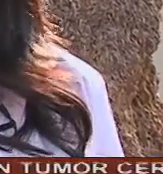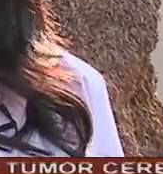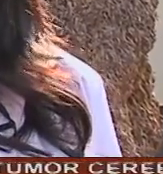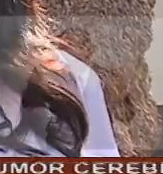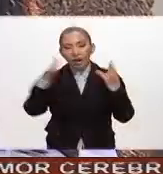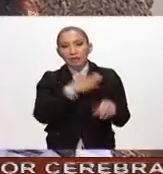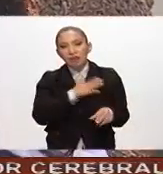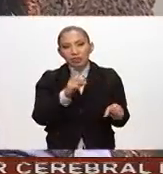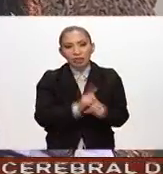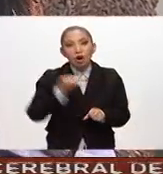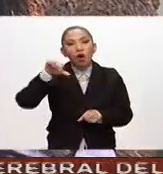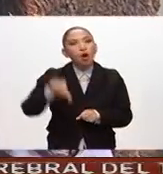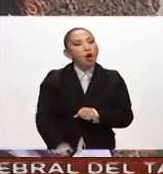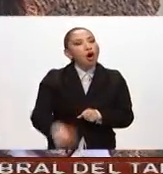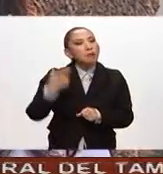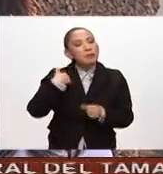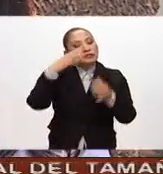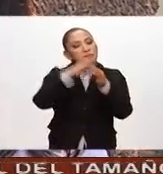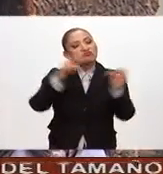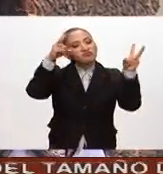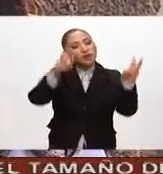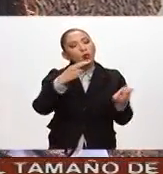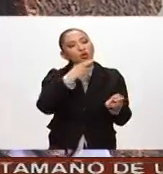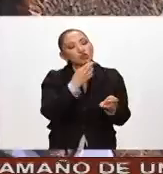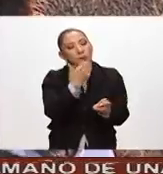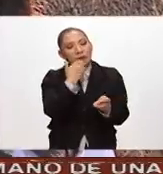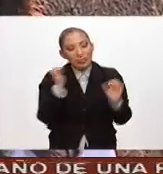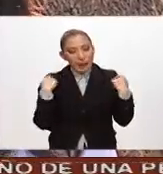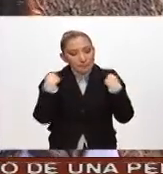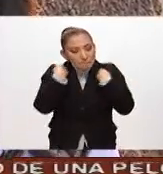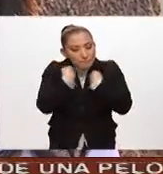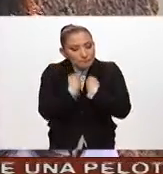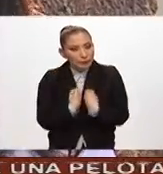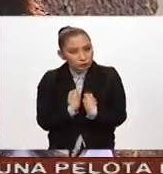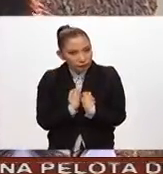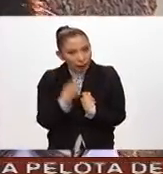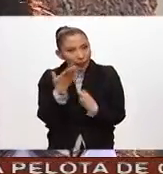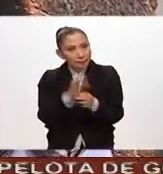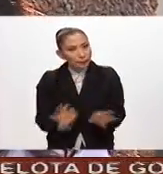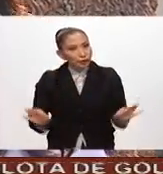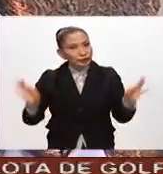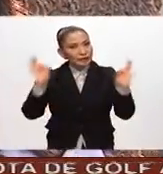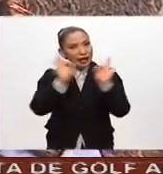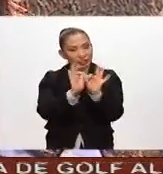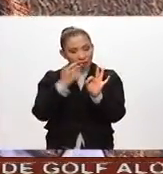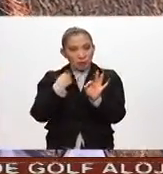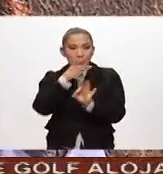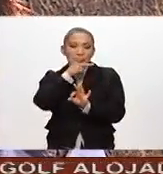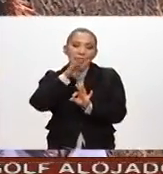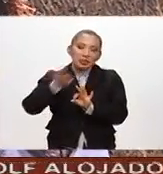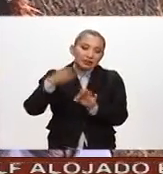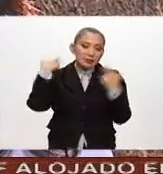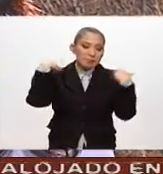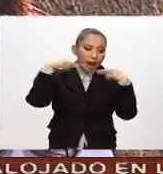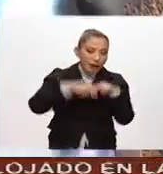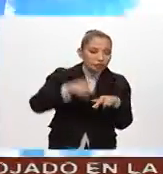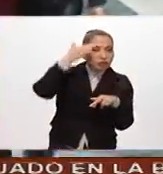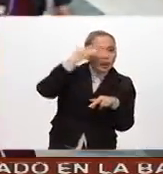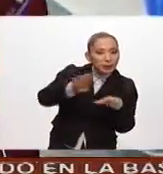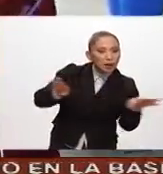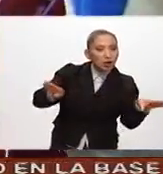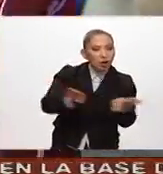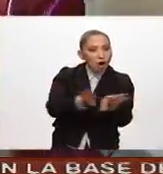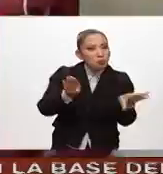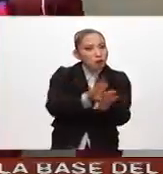Hola, buenos días. El día de hoy vamos a hablar sobre el uso correcto de las mochilas. Es muy importante como padres y como maestros saber